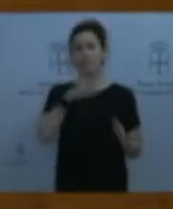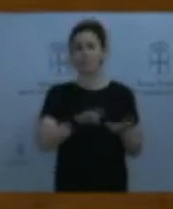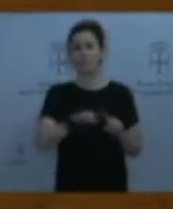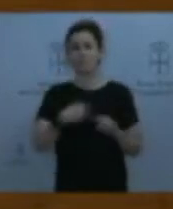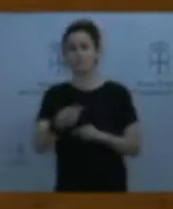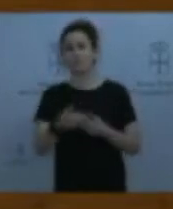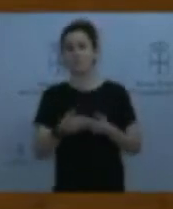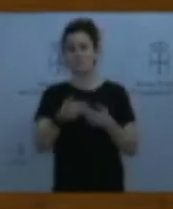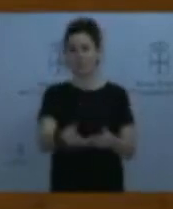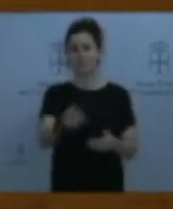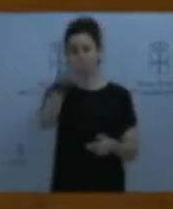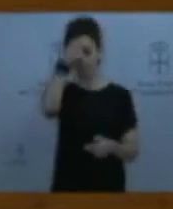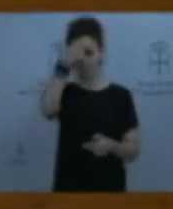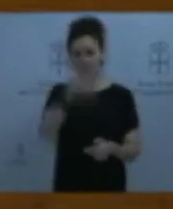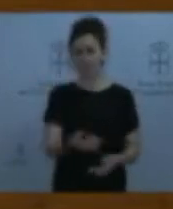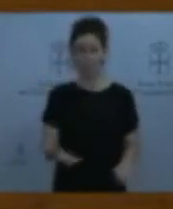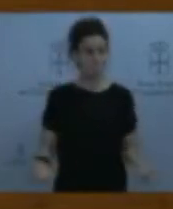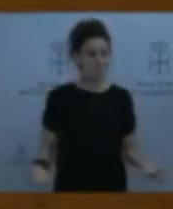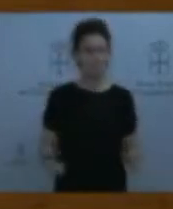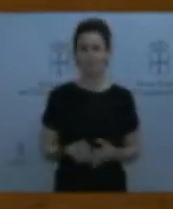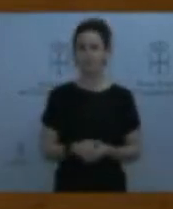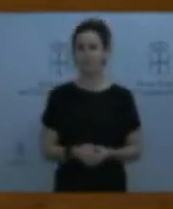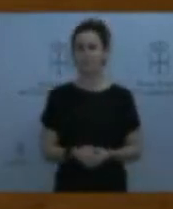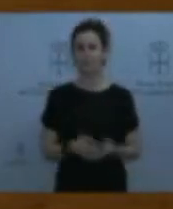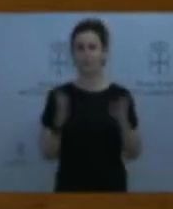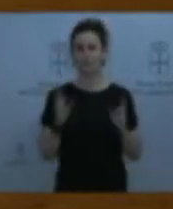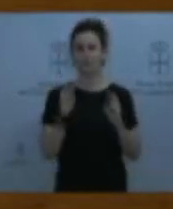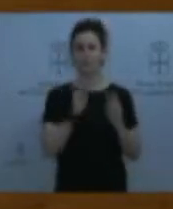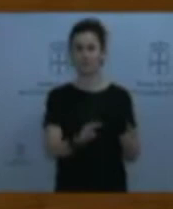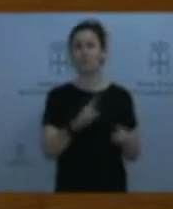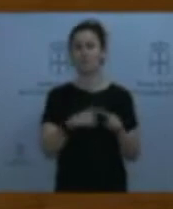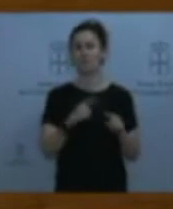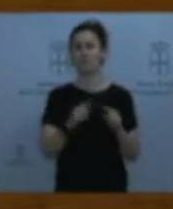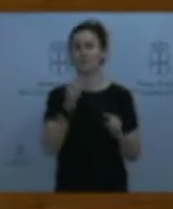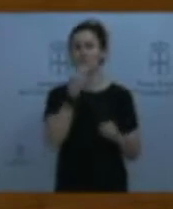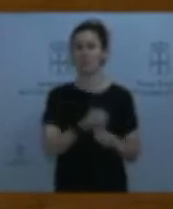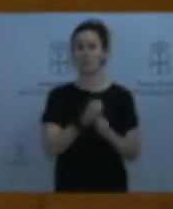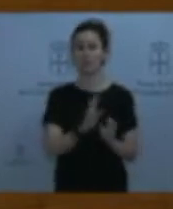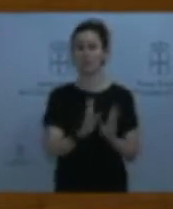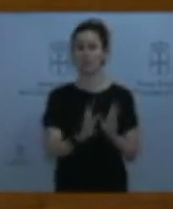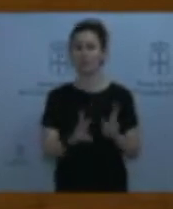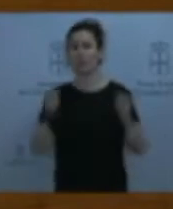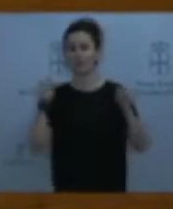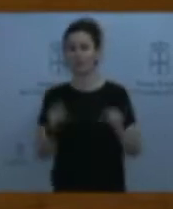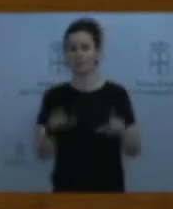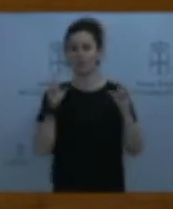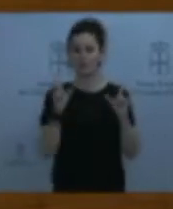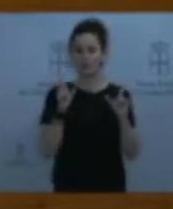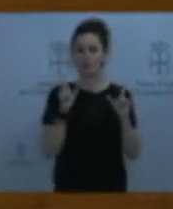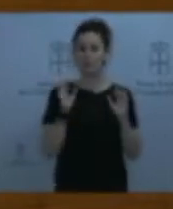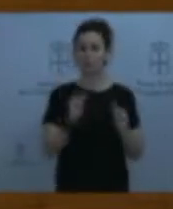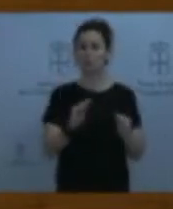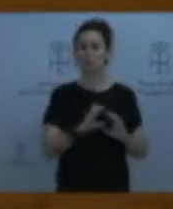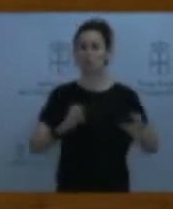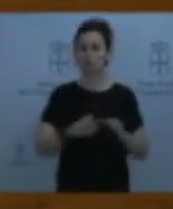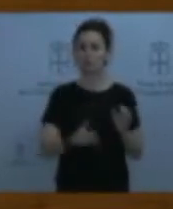mal. Con lo cual tenemos una situación de potencial expolio de los bienes de Cajastur y tenemos un representante de la Junta General que aún no ha rendido cuentas sobre si va a defender o no